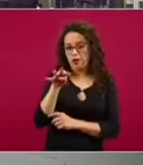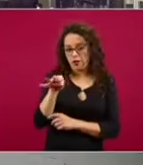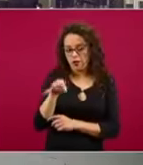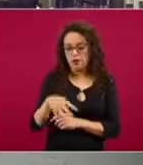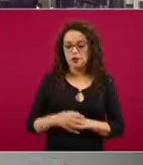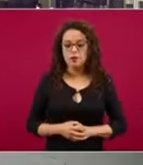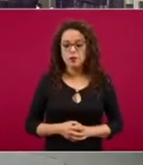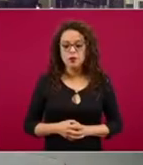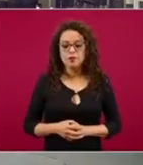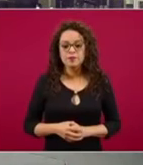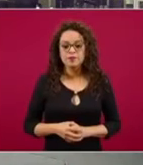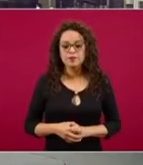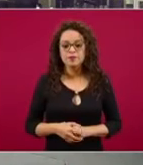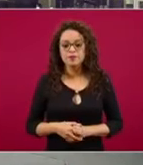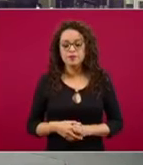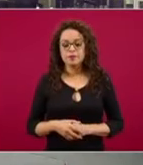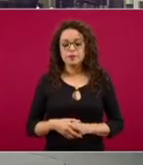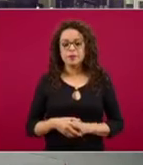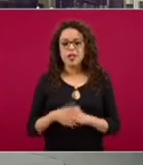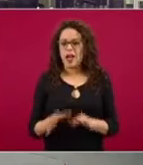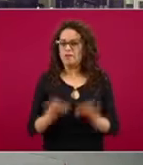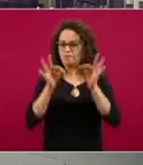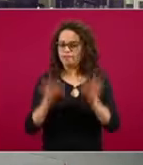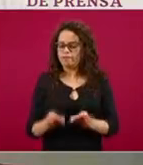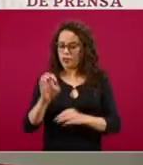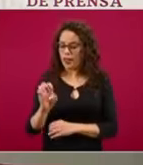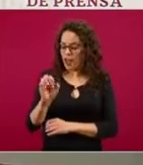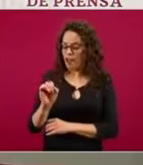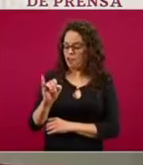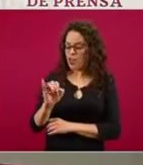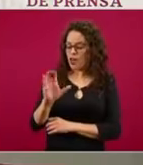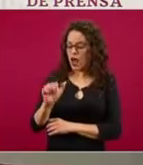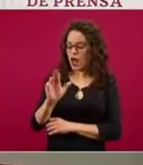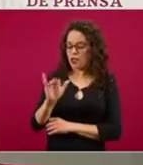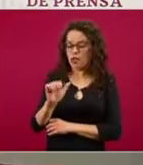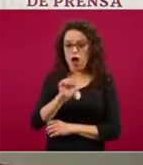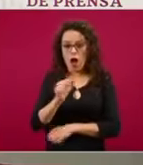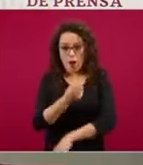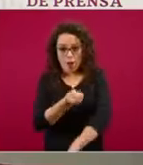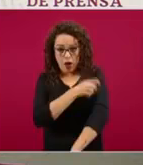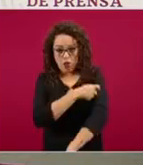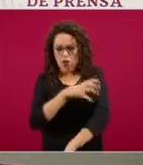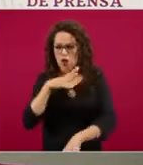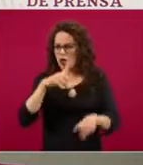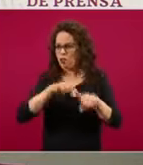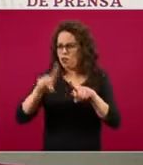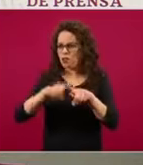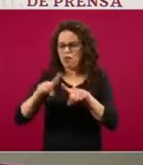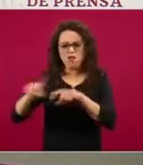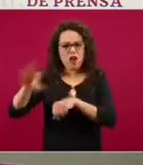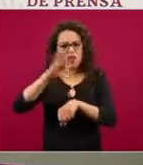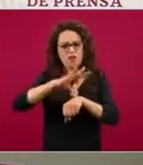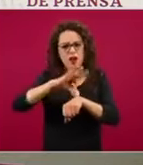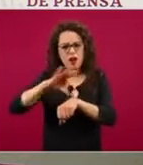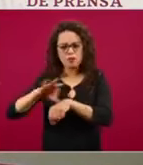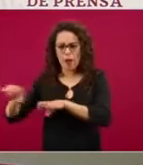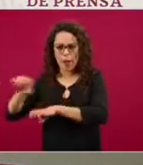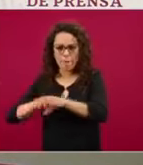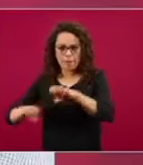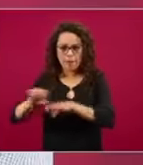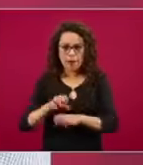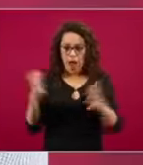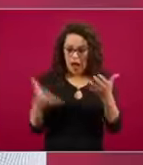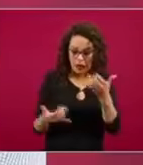a la eficacia de las vacunas, efectivamente muchas de las farmacéuticas, consorcios que hasta el momento han estado desarrollando la